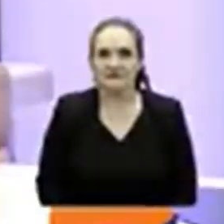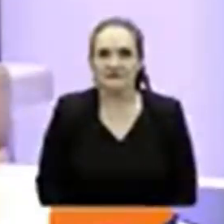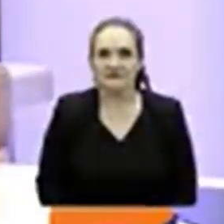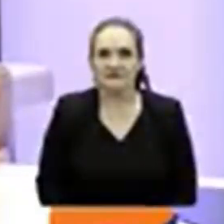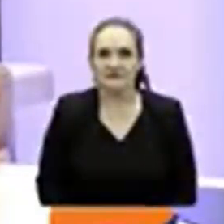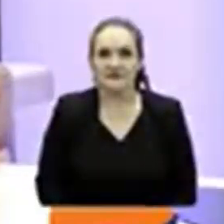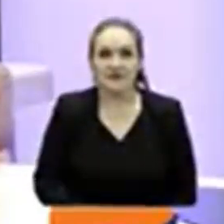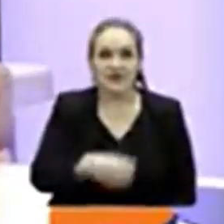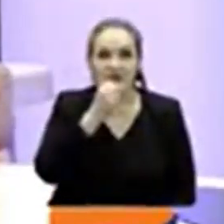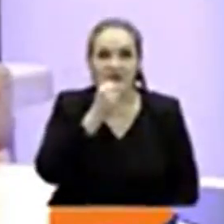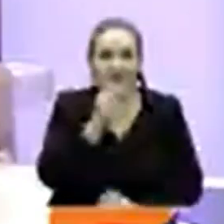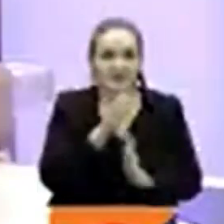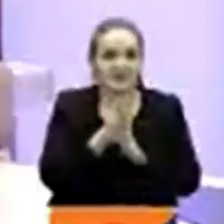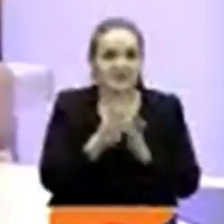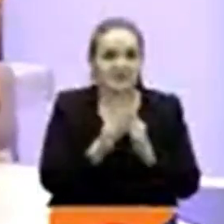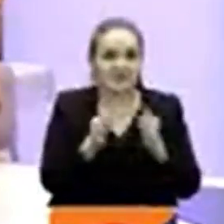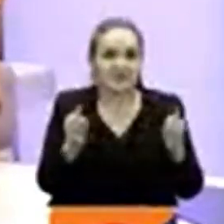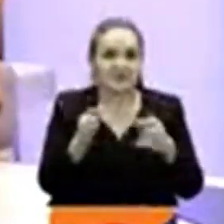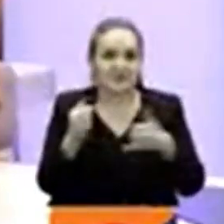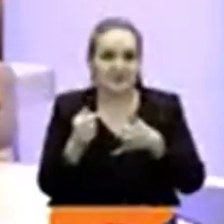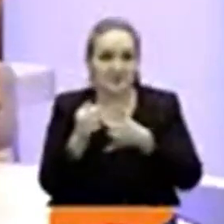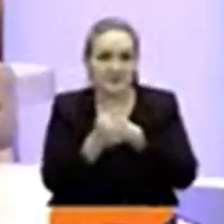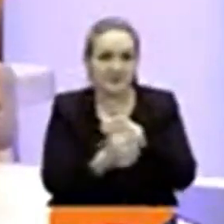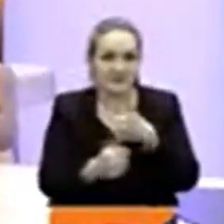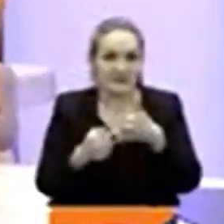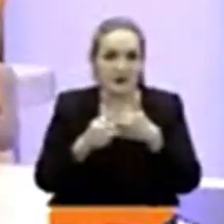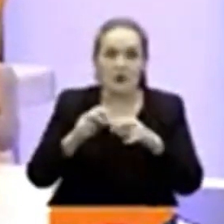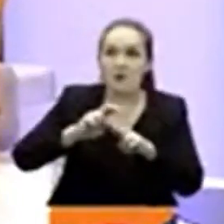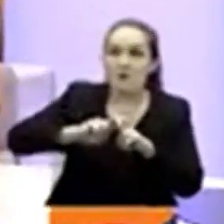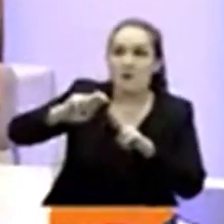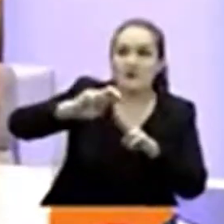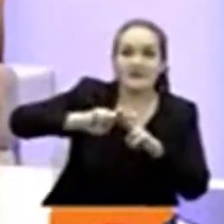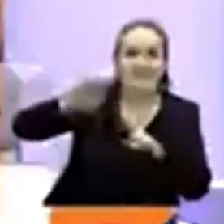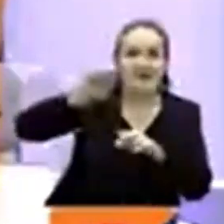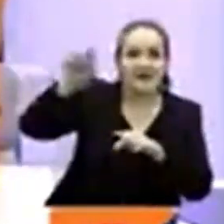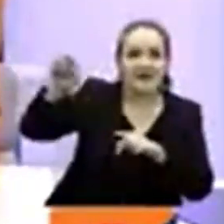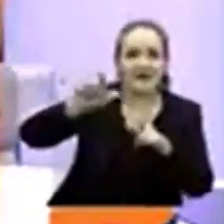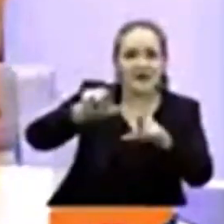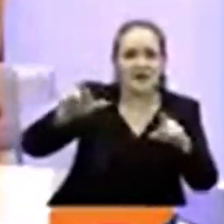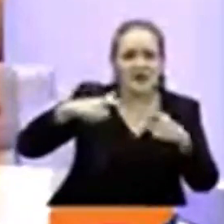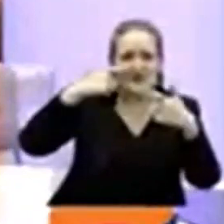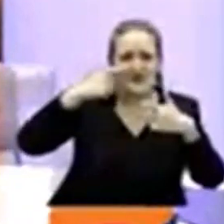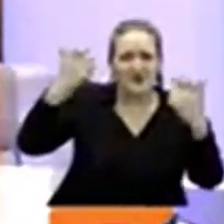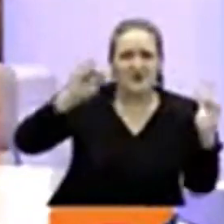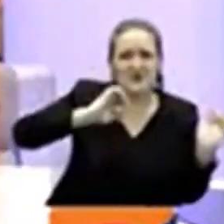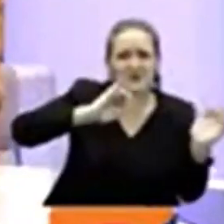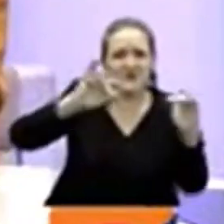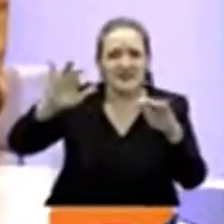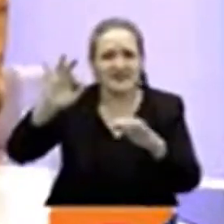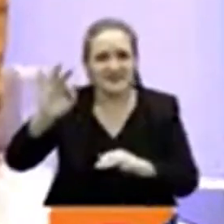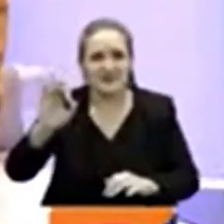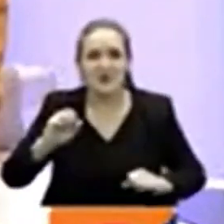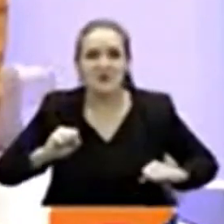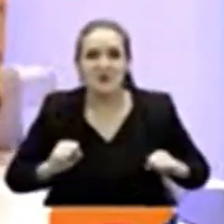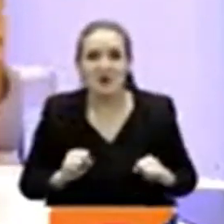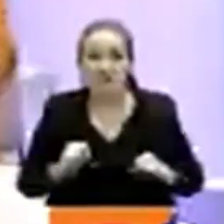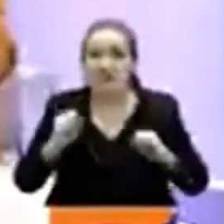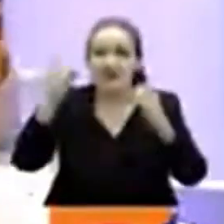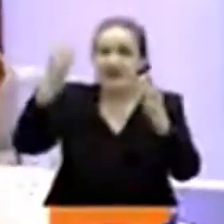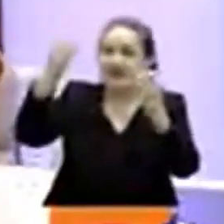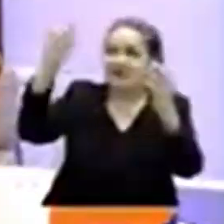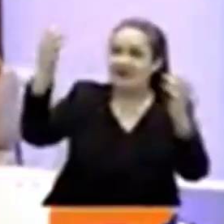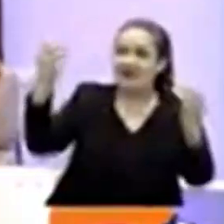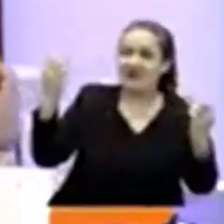Más noticias de las regiones. El Cerro de Monserrate, uno de los lugares más representativos de Bogotá. Su alumbrado